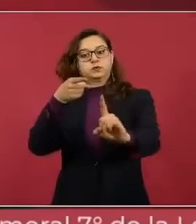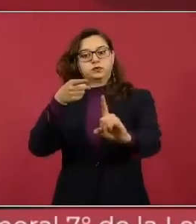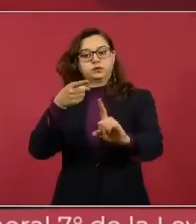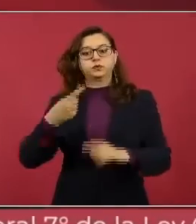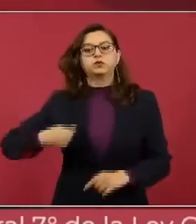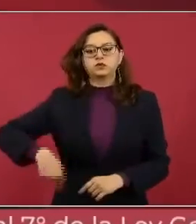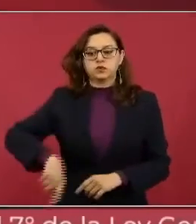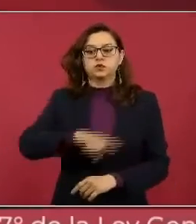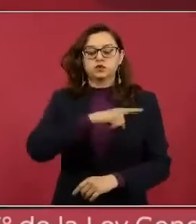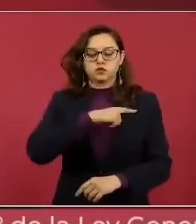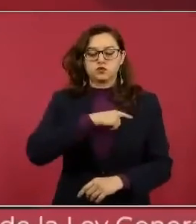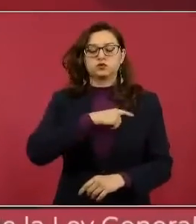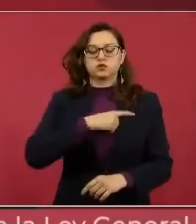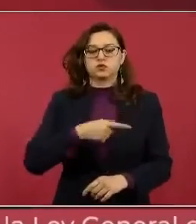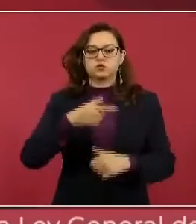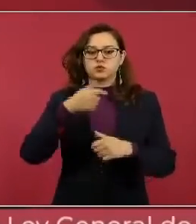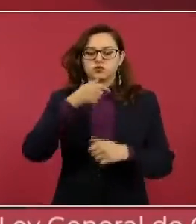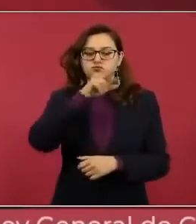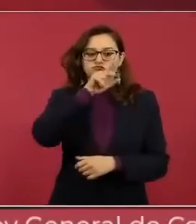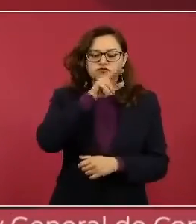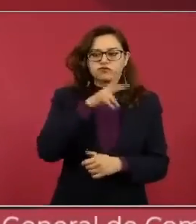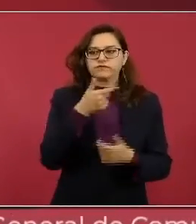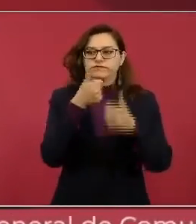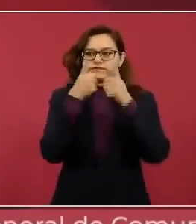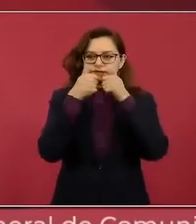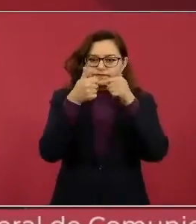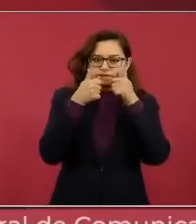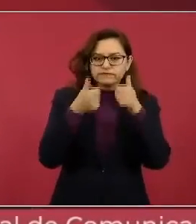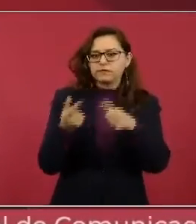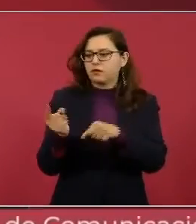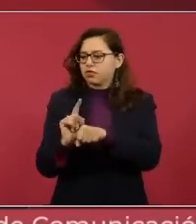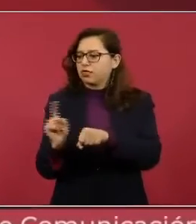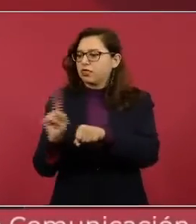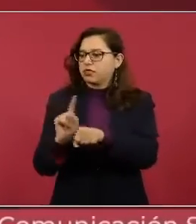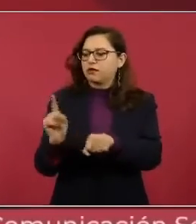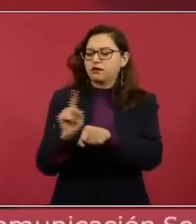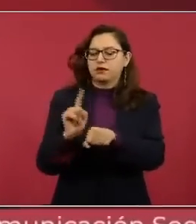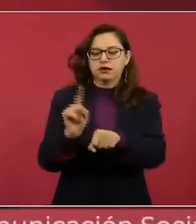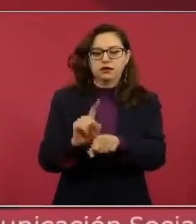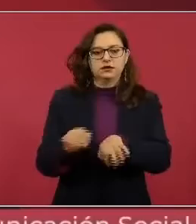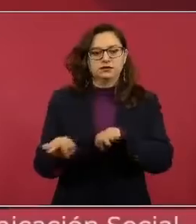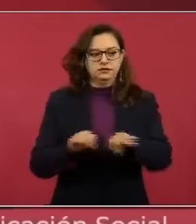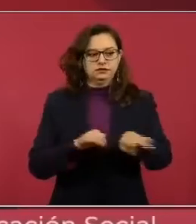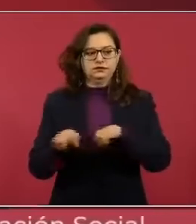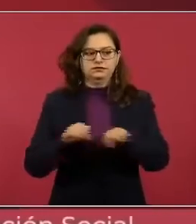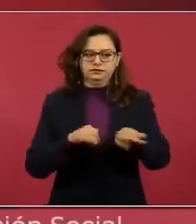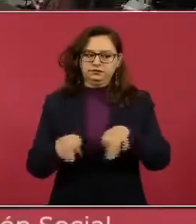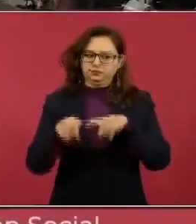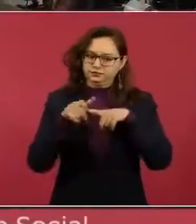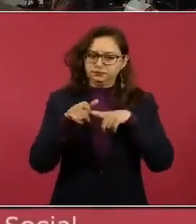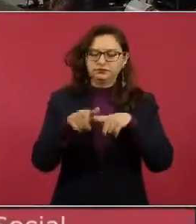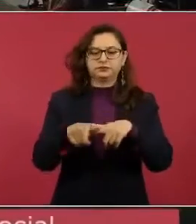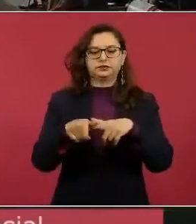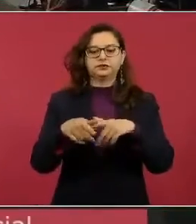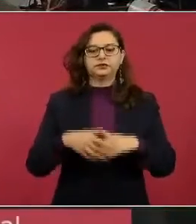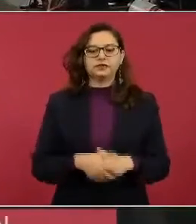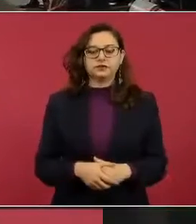preocupación y de nuestro quehacer público, y vamos a seguir trabajando